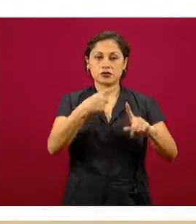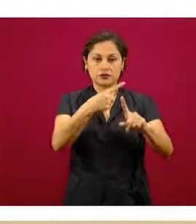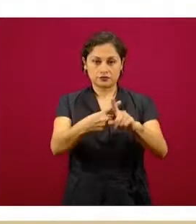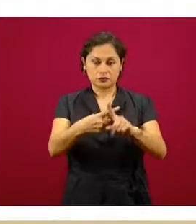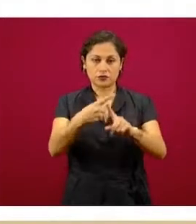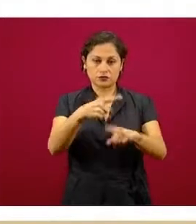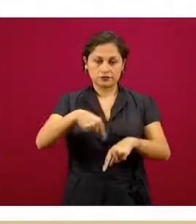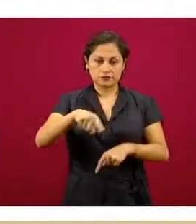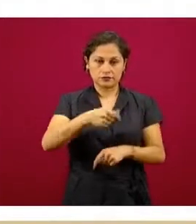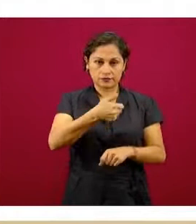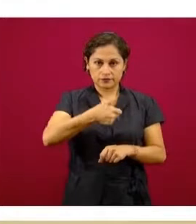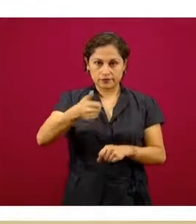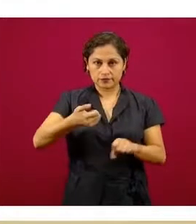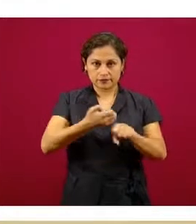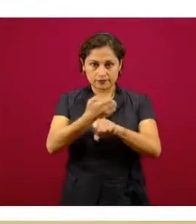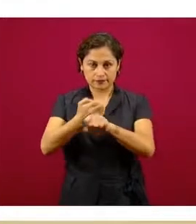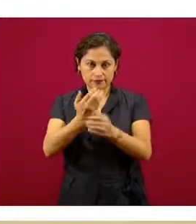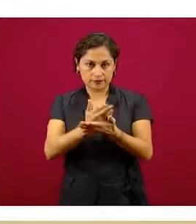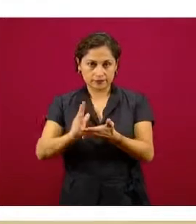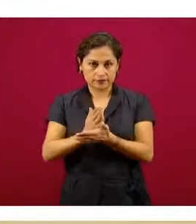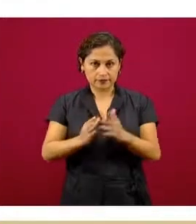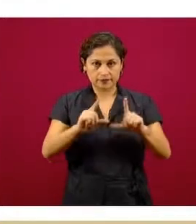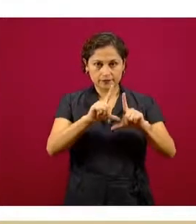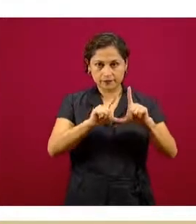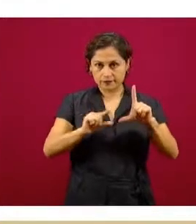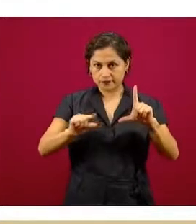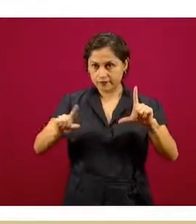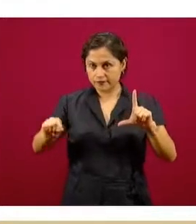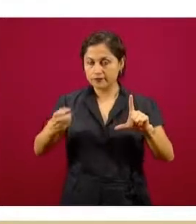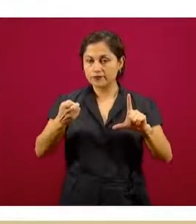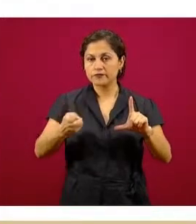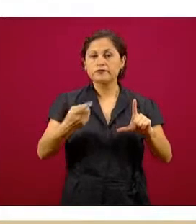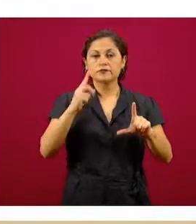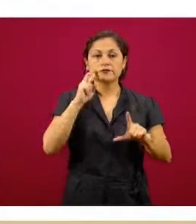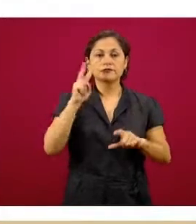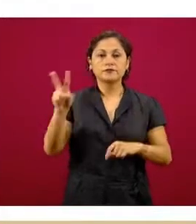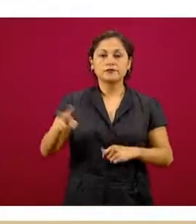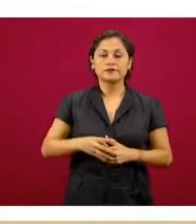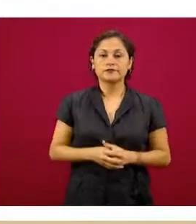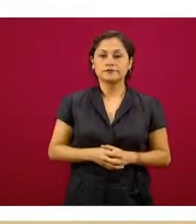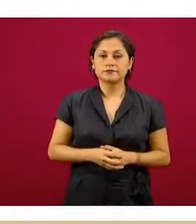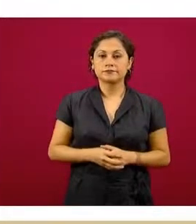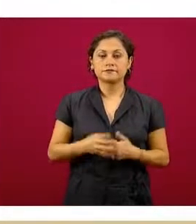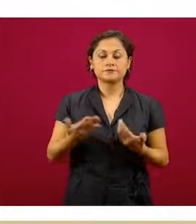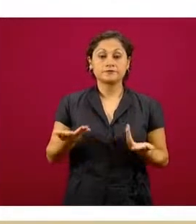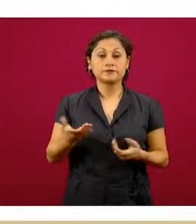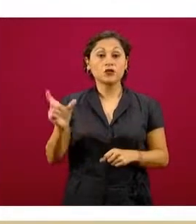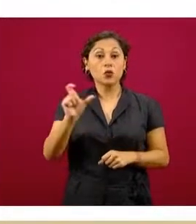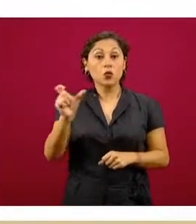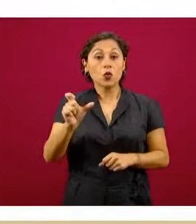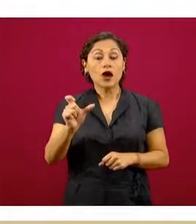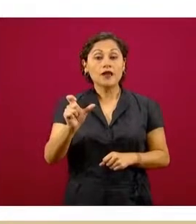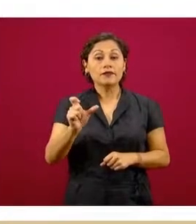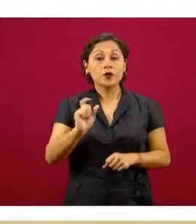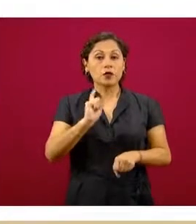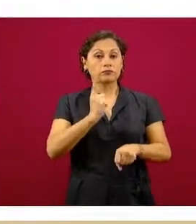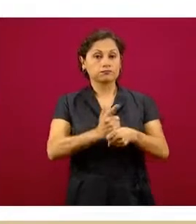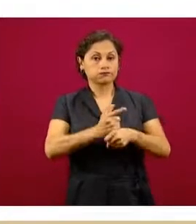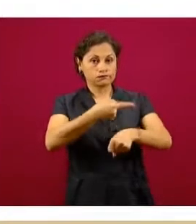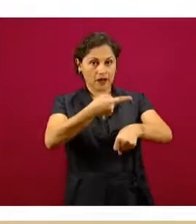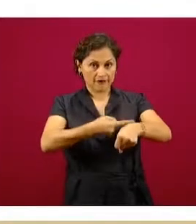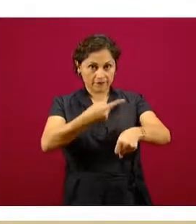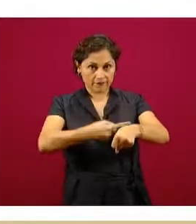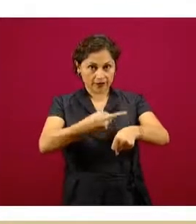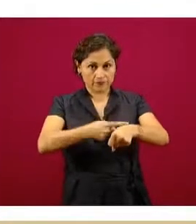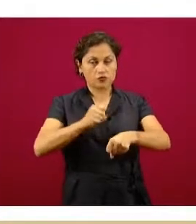verlas distribuidas en cada una de las entidades federativas en donde residían cuando fueron diagnosticados con